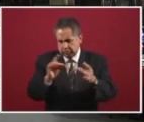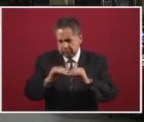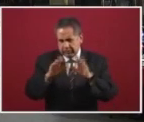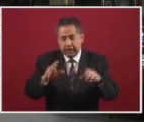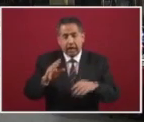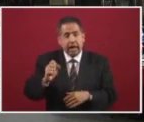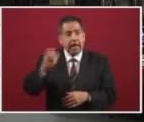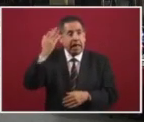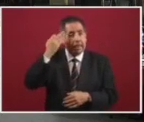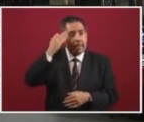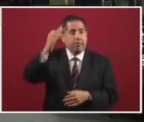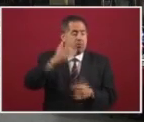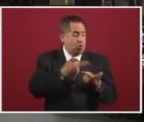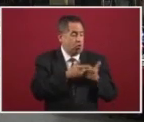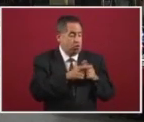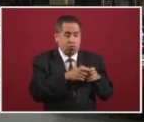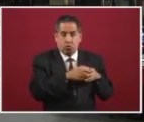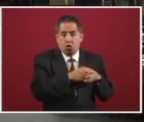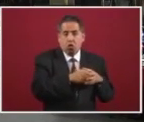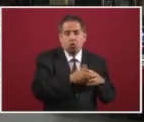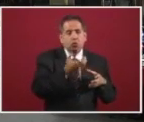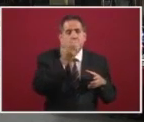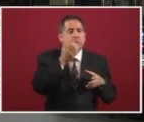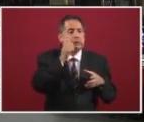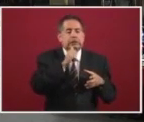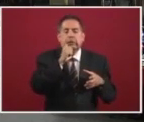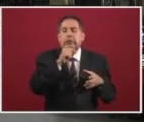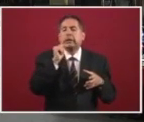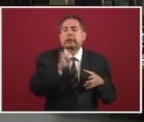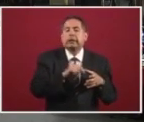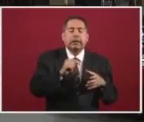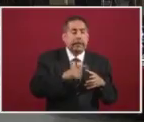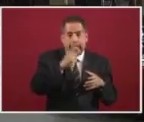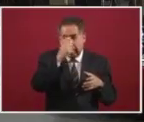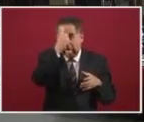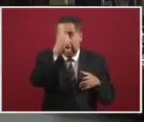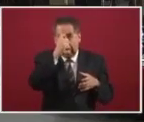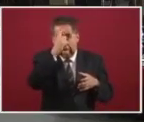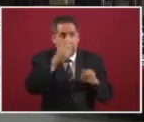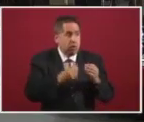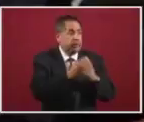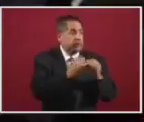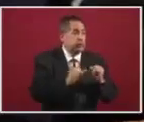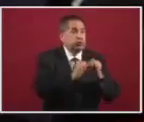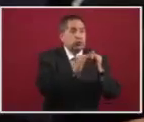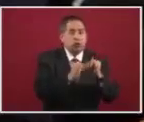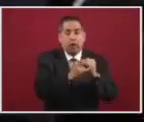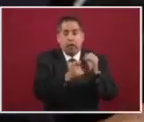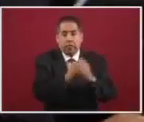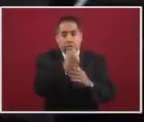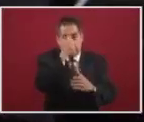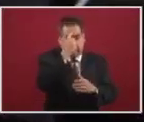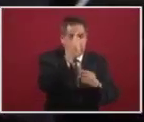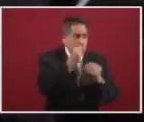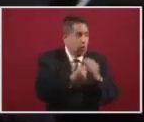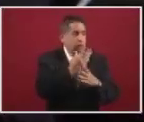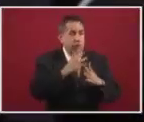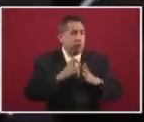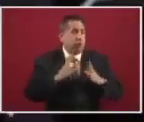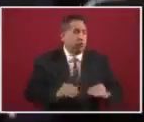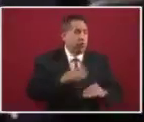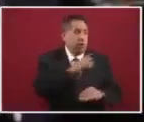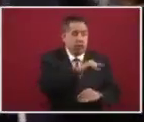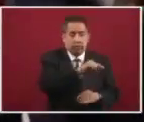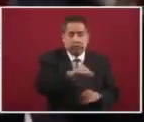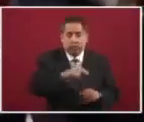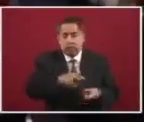la época neoliberal pues se inclinaban por crear instituciones que luego pues solamente engordaban las